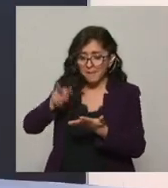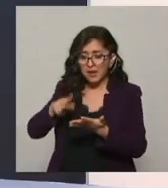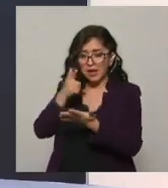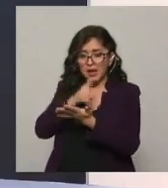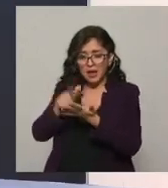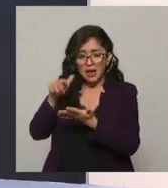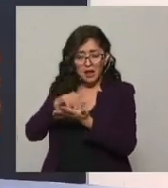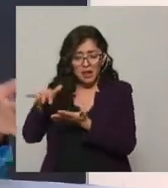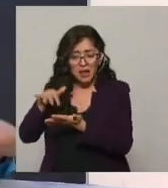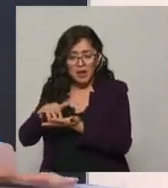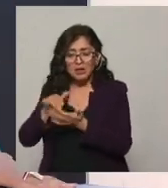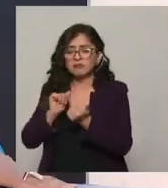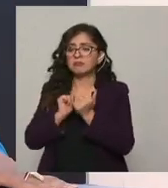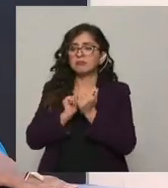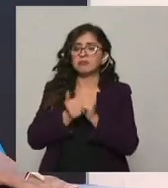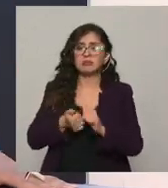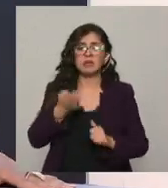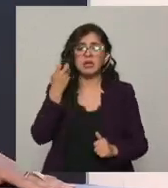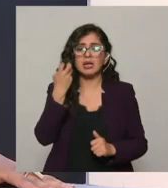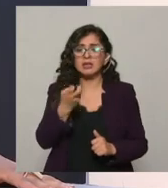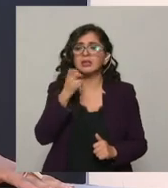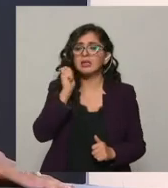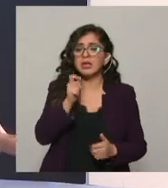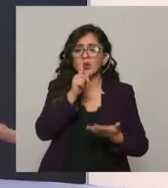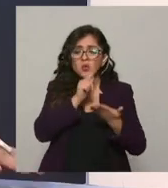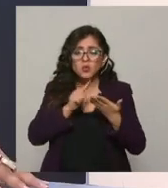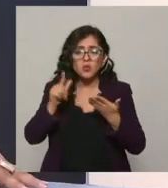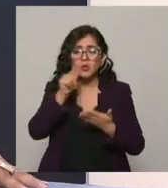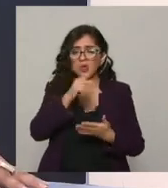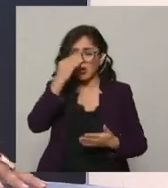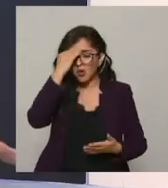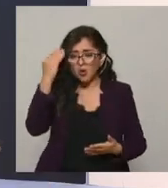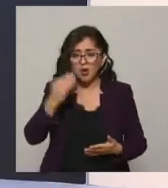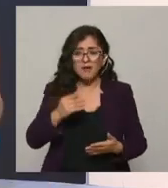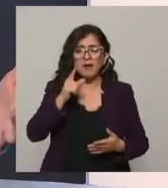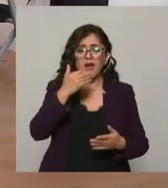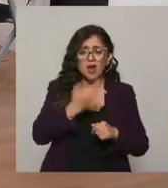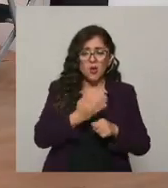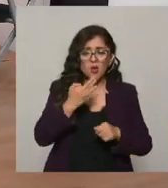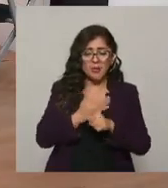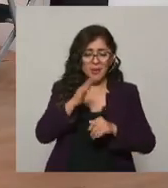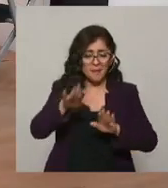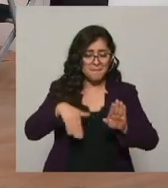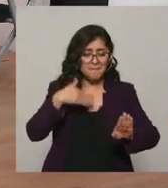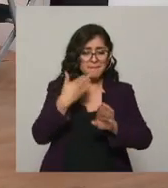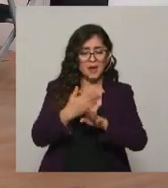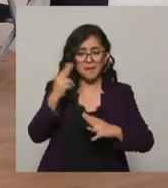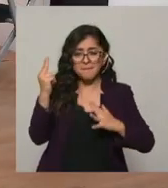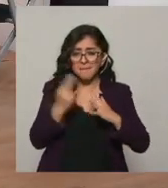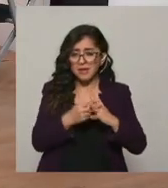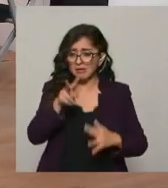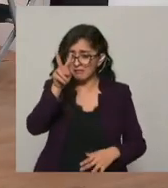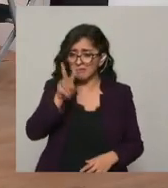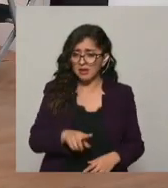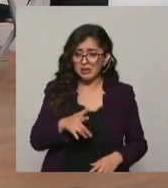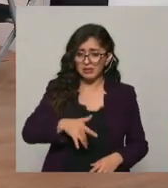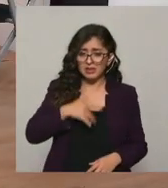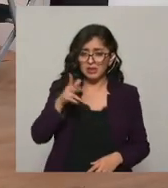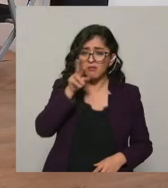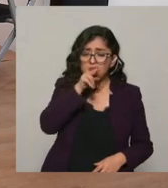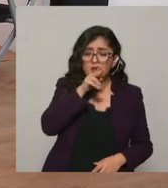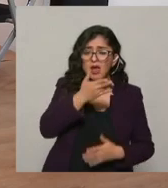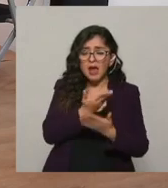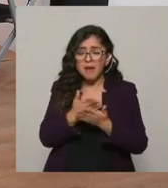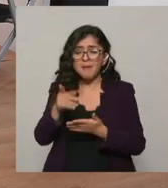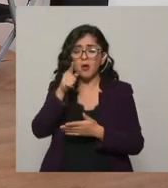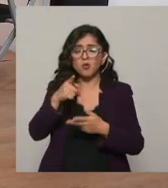verdad siento, ya va a ser un tweet terrible, ya la están amenazando otra vez. De verdad que hay una preocupación, incluso tus seguidores